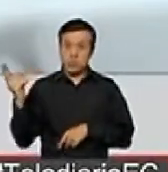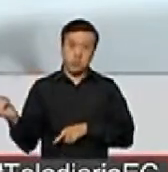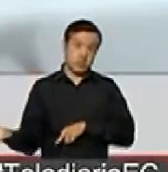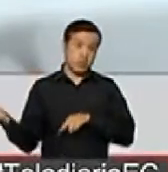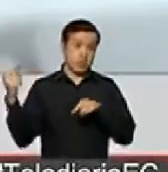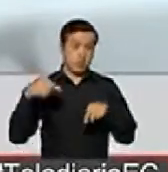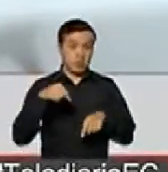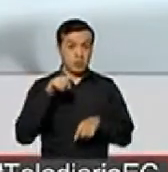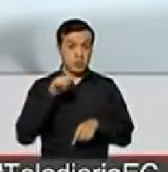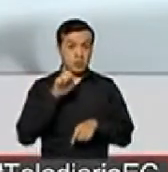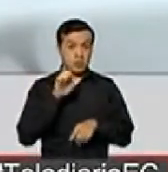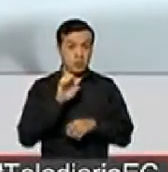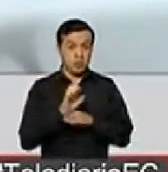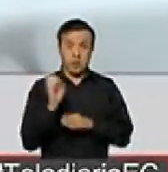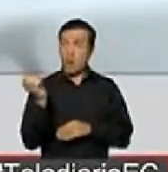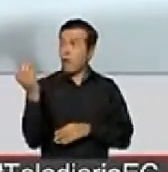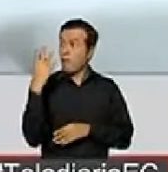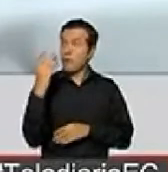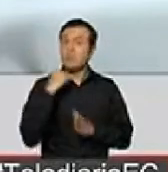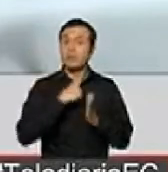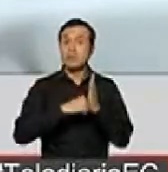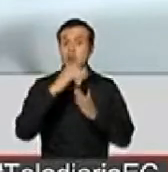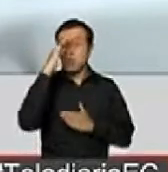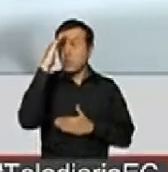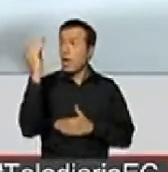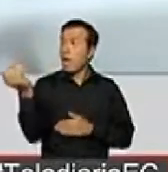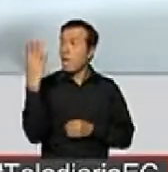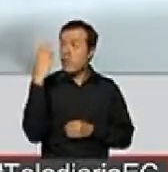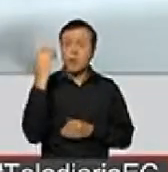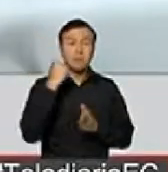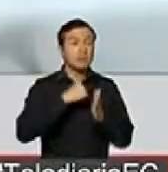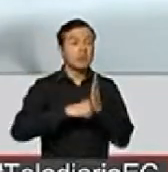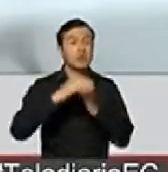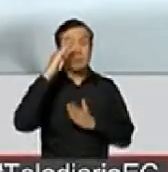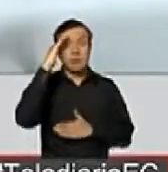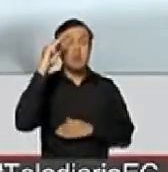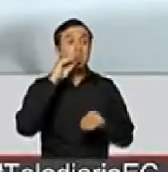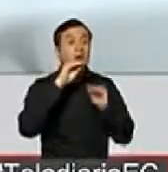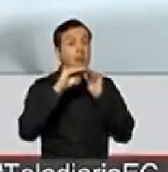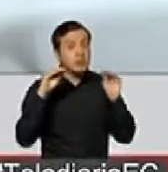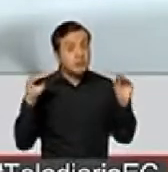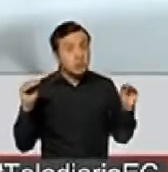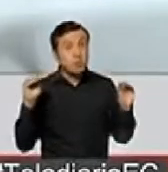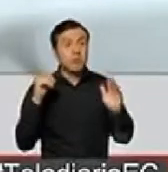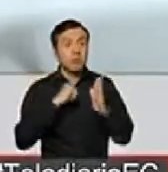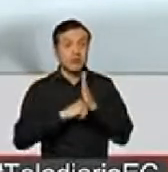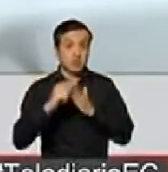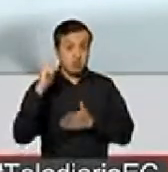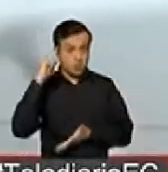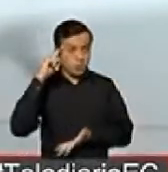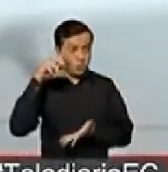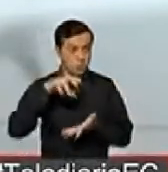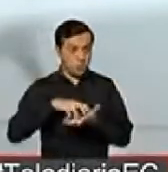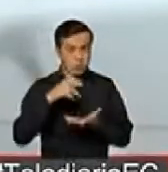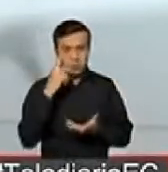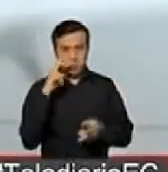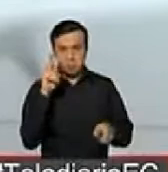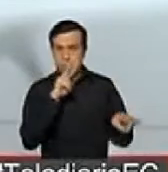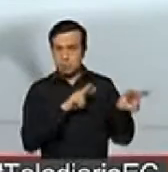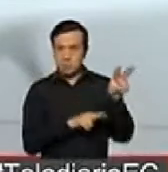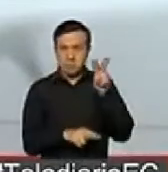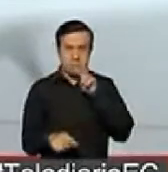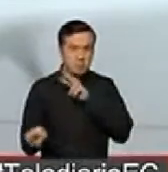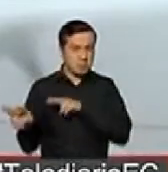esa nacionalidad, se informa al Ministerio del Interior. Y el Ministerio del Interior puede, o perdón, Ministerio de Gobierno ahora puede